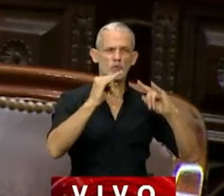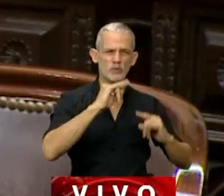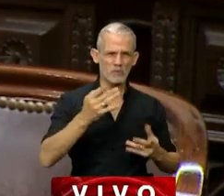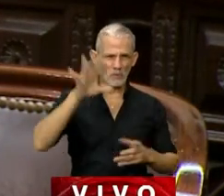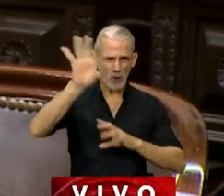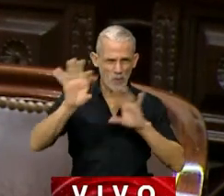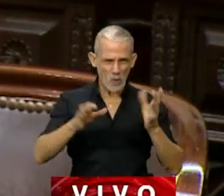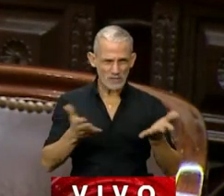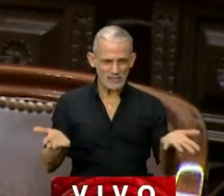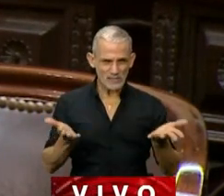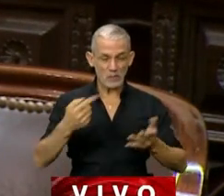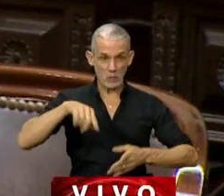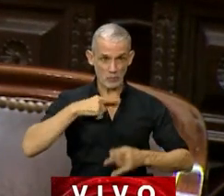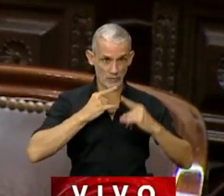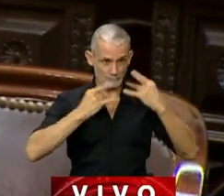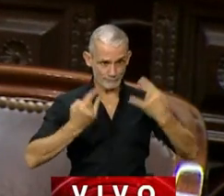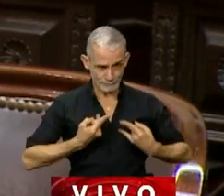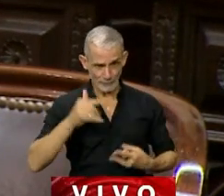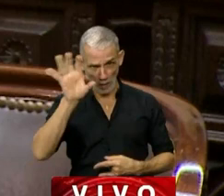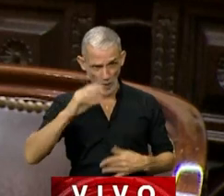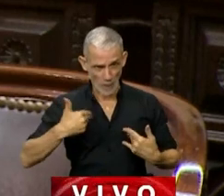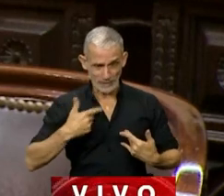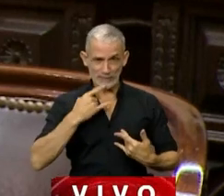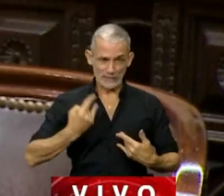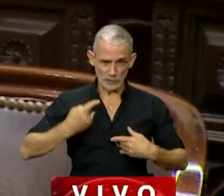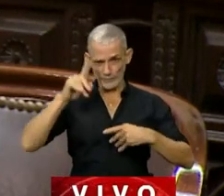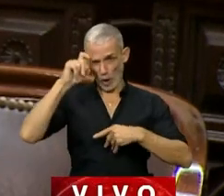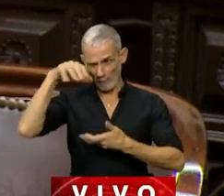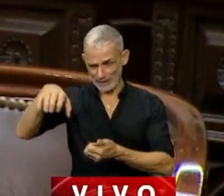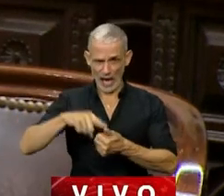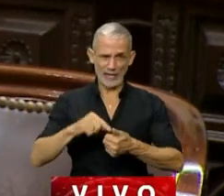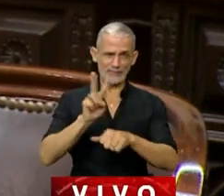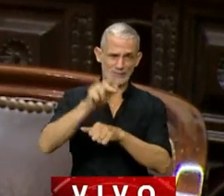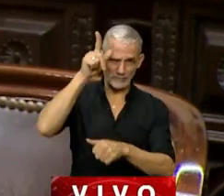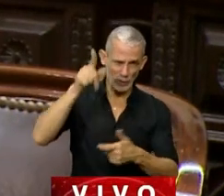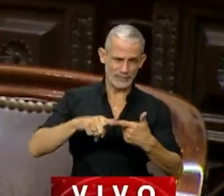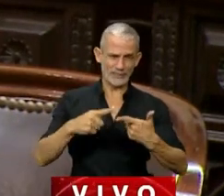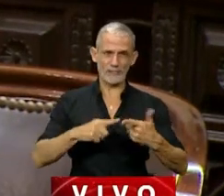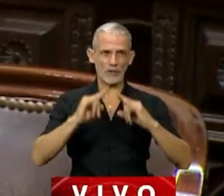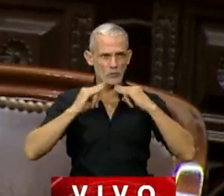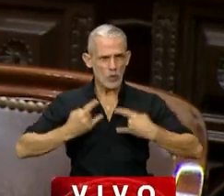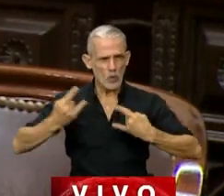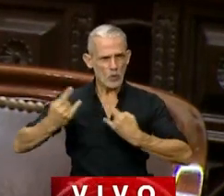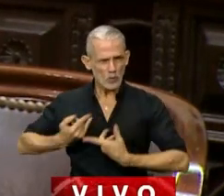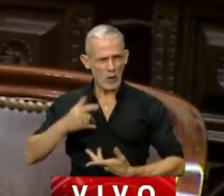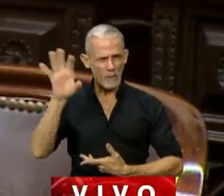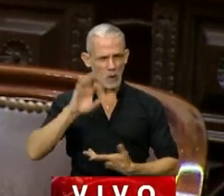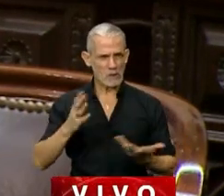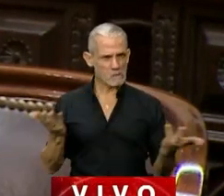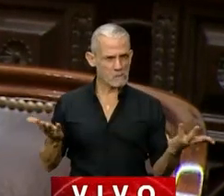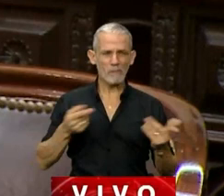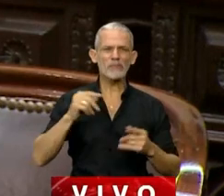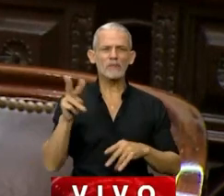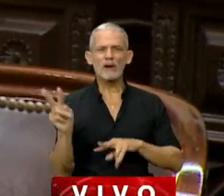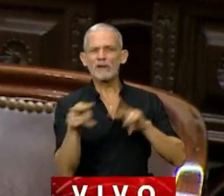provincias y permanentemente tuvimos que hacernos cargos de la salud, de la seguridad y de tantas otras cosas. Mirar lo que